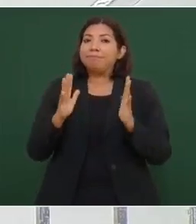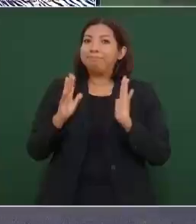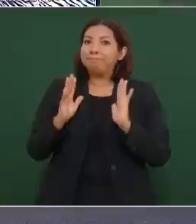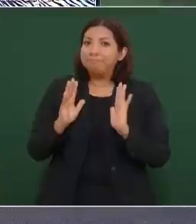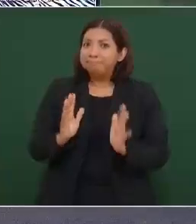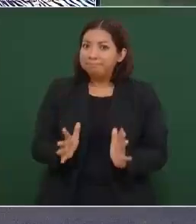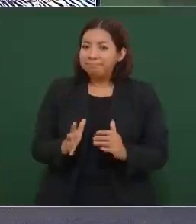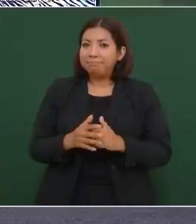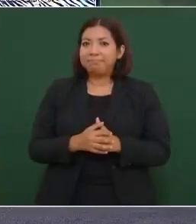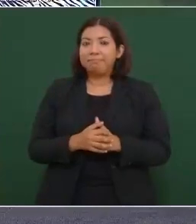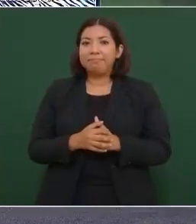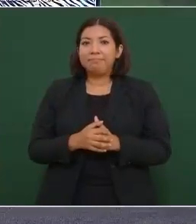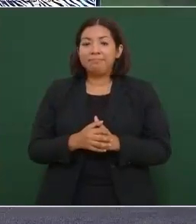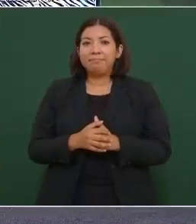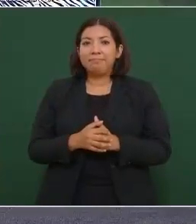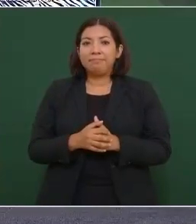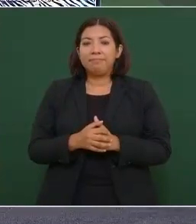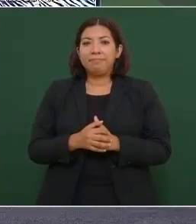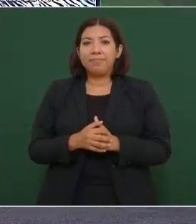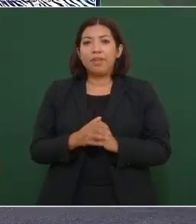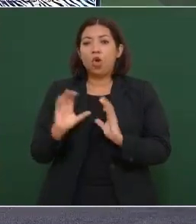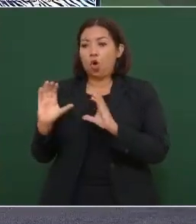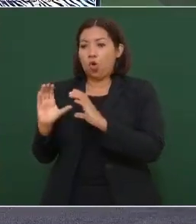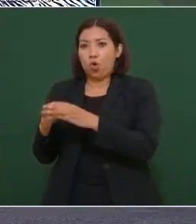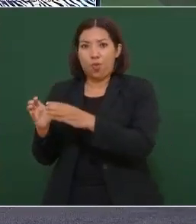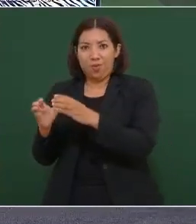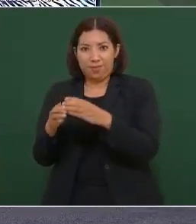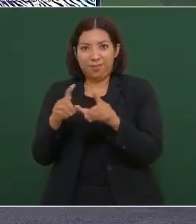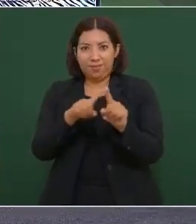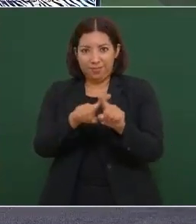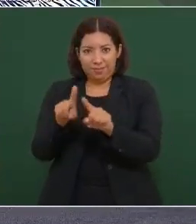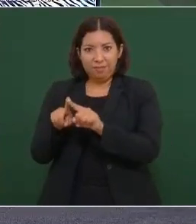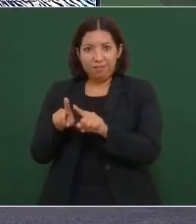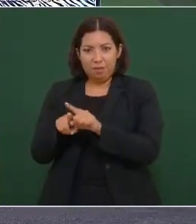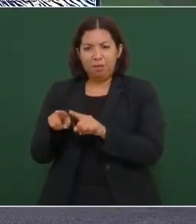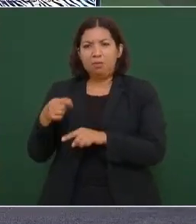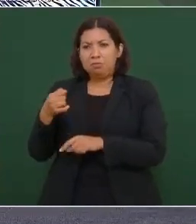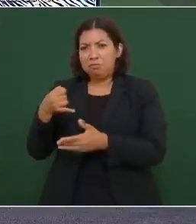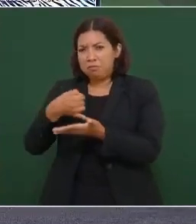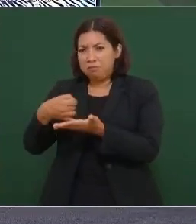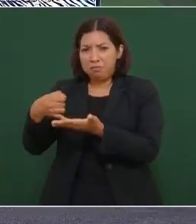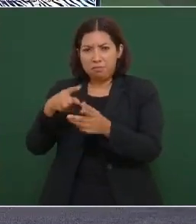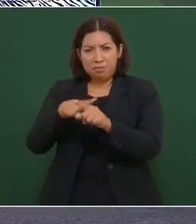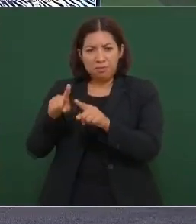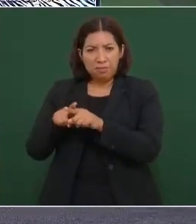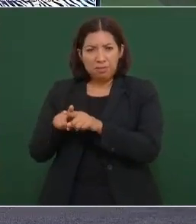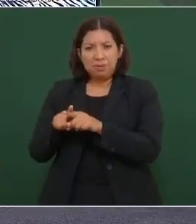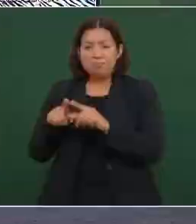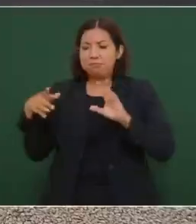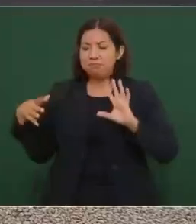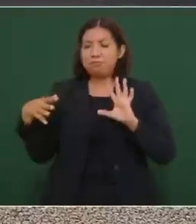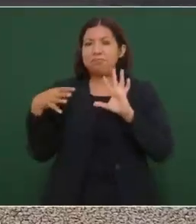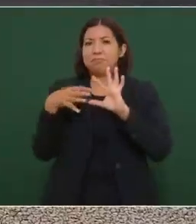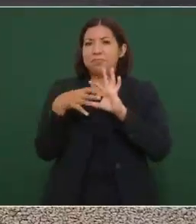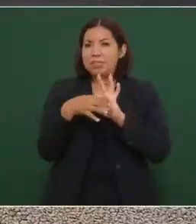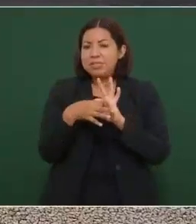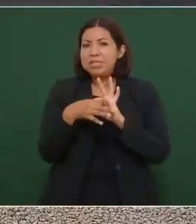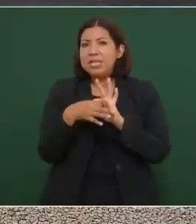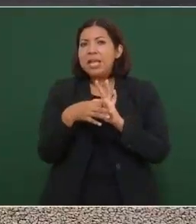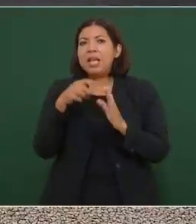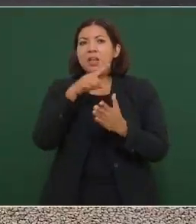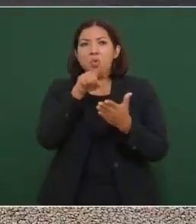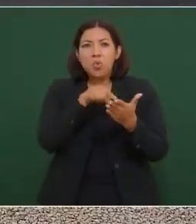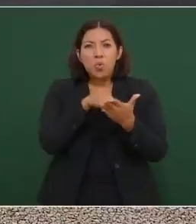la vinculación de productores de diversas comunidades, todas agrícolas, Presumidas, San Felipe I, Zacalacas,